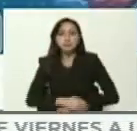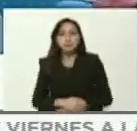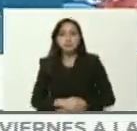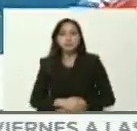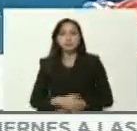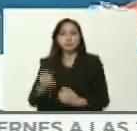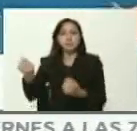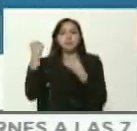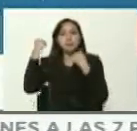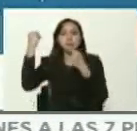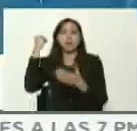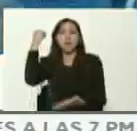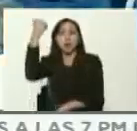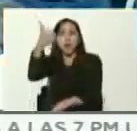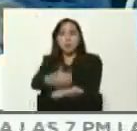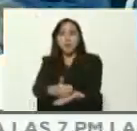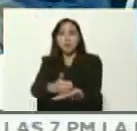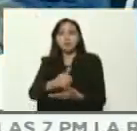Venceremos, amén.